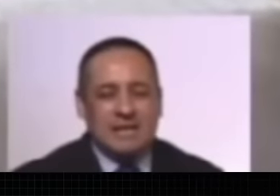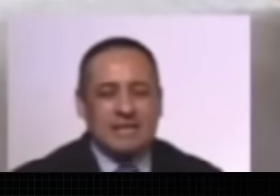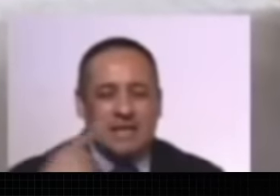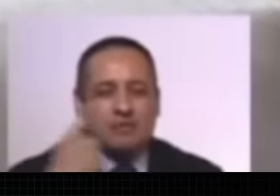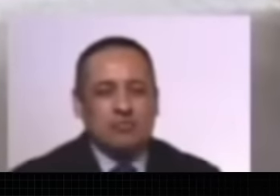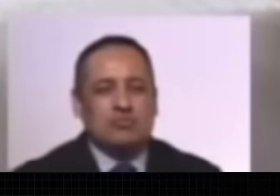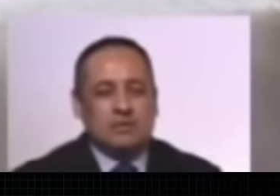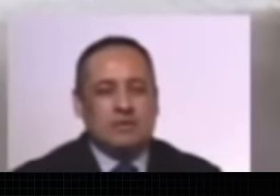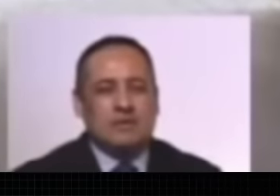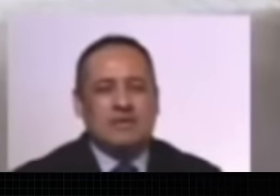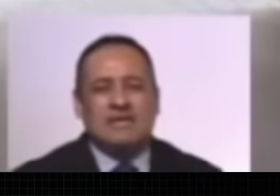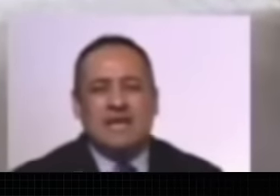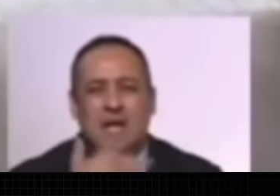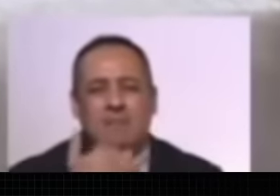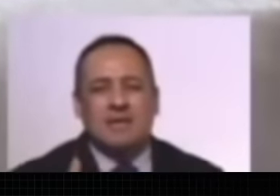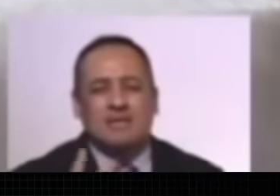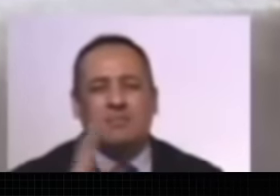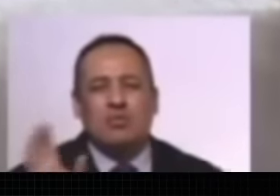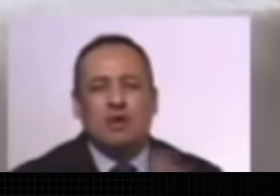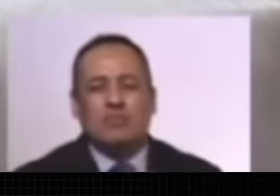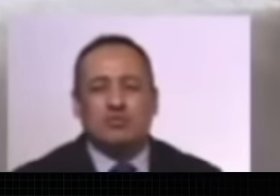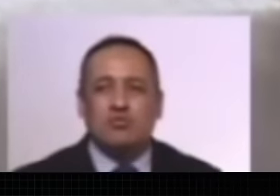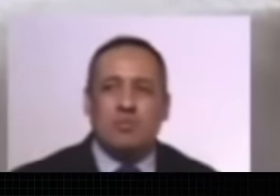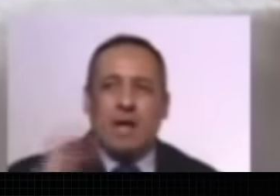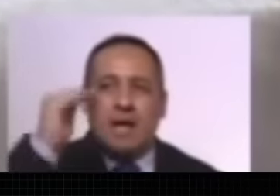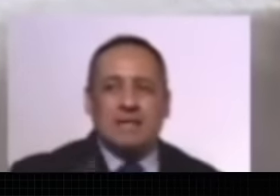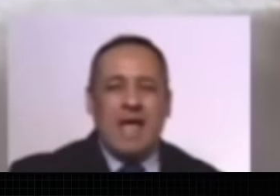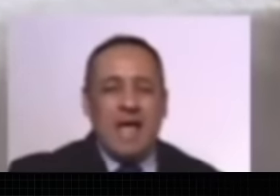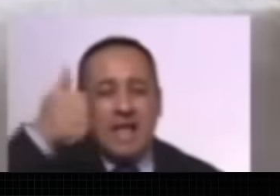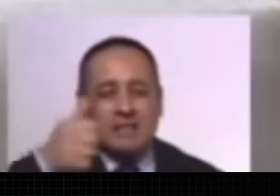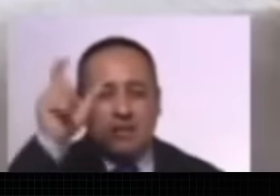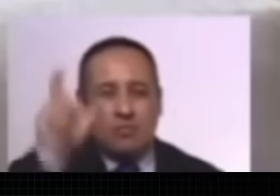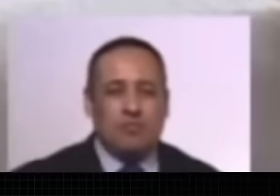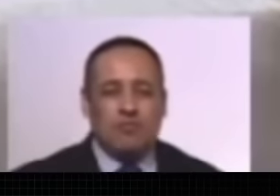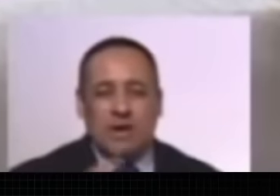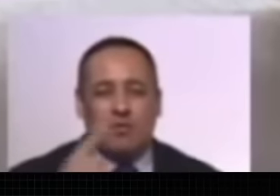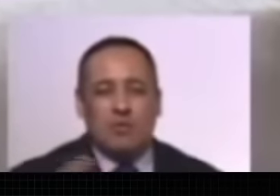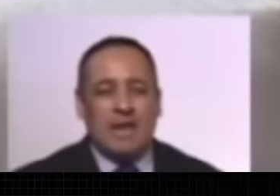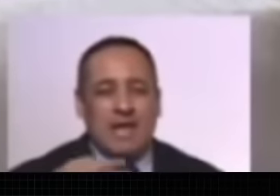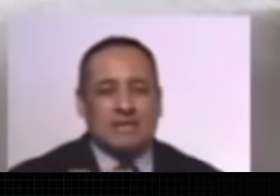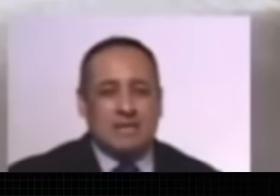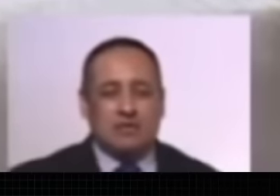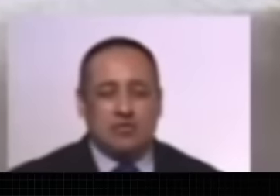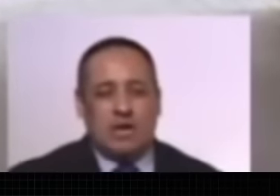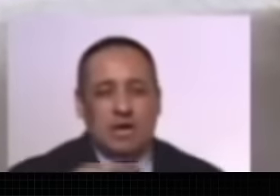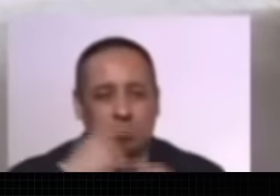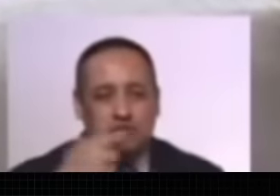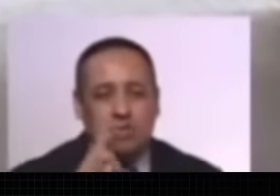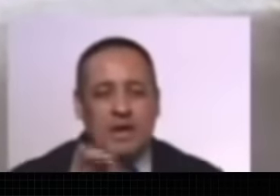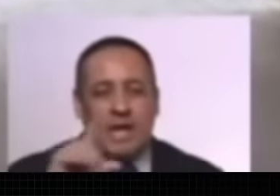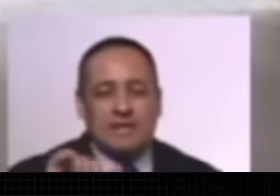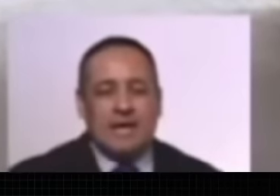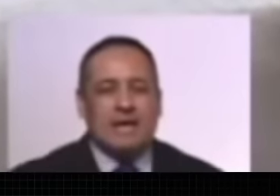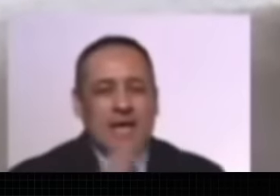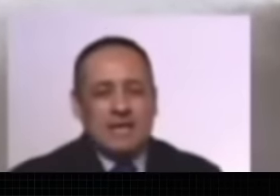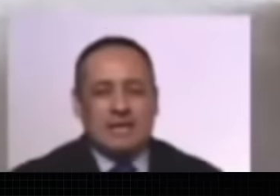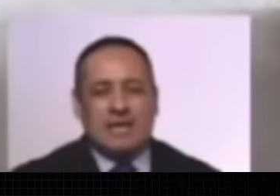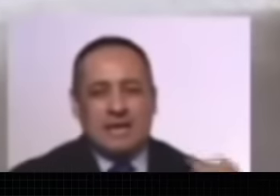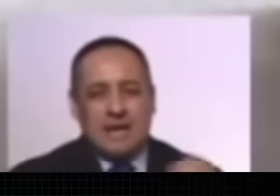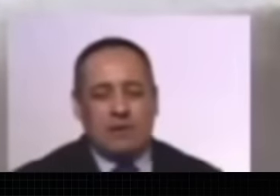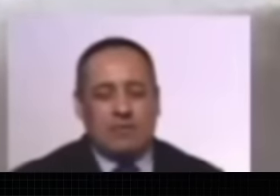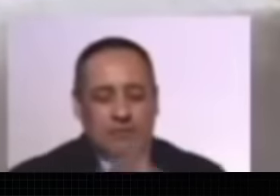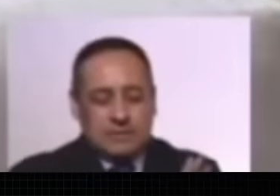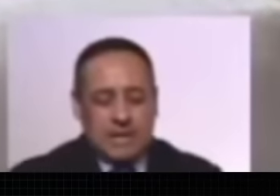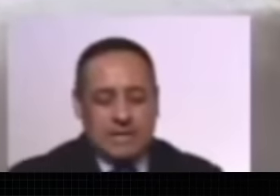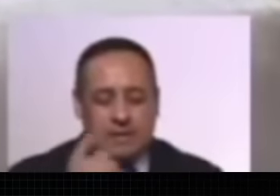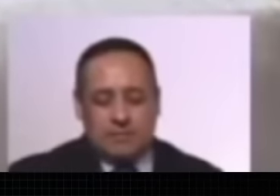delito. ¿Y qué pasa cuando su más alta autoridad, como lo fue la señora Zoraida, cuando ocupó el cargo de